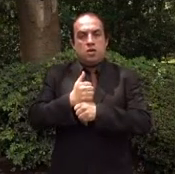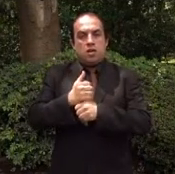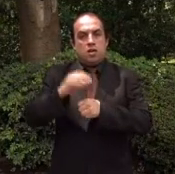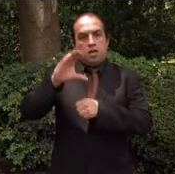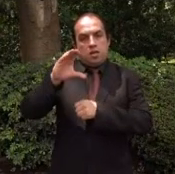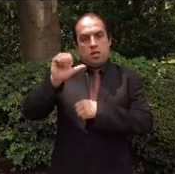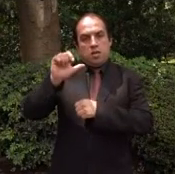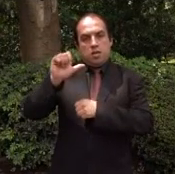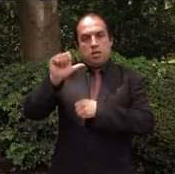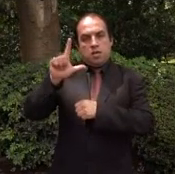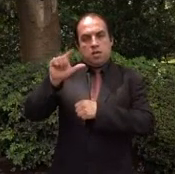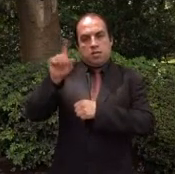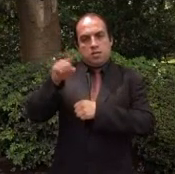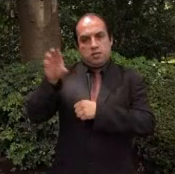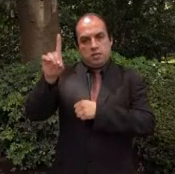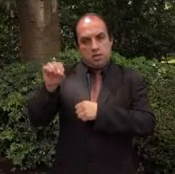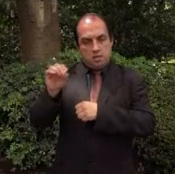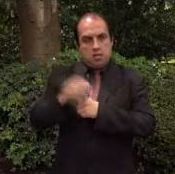flotante, que le llamamos, o